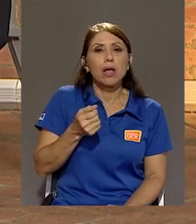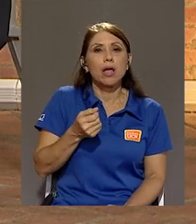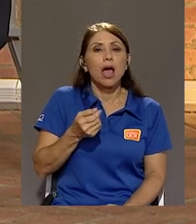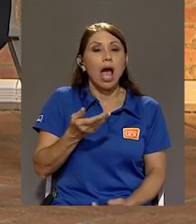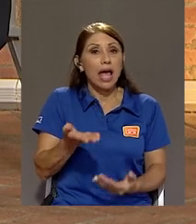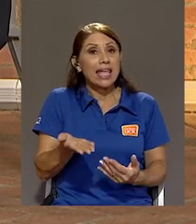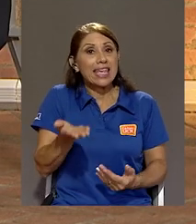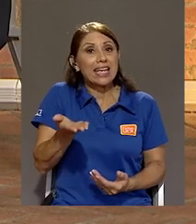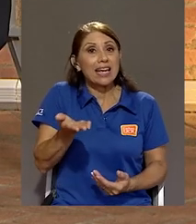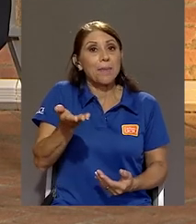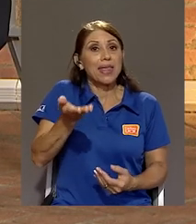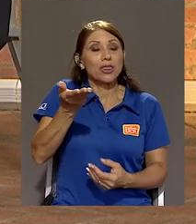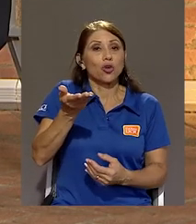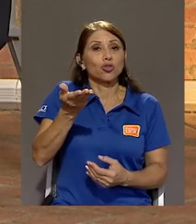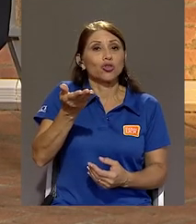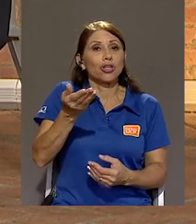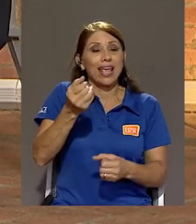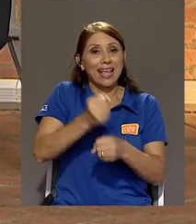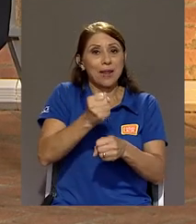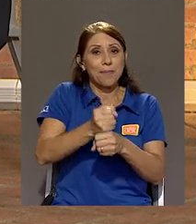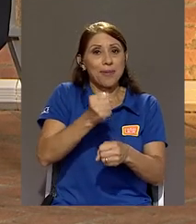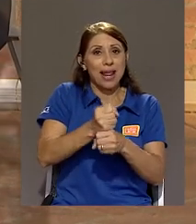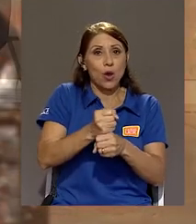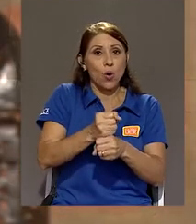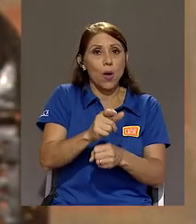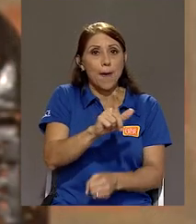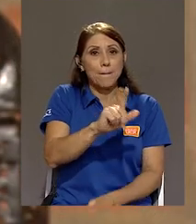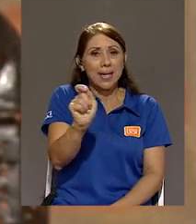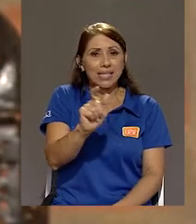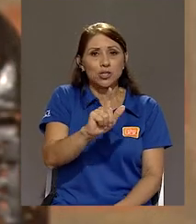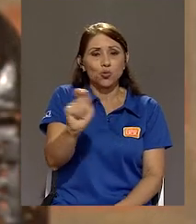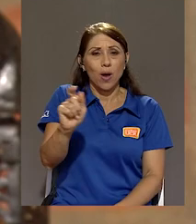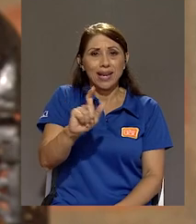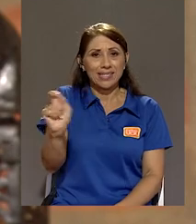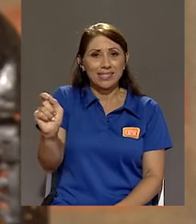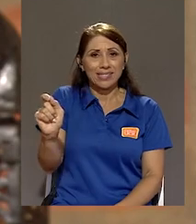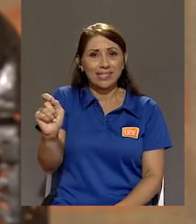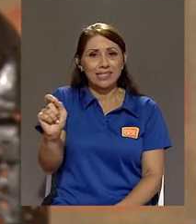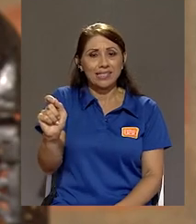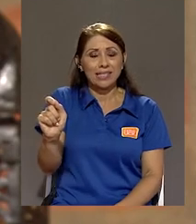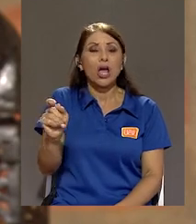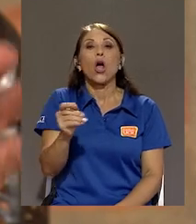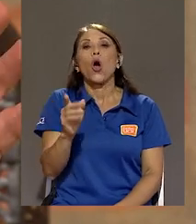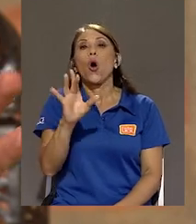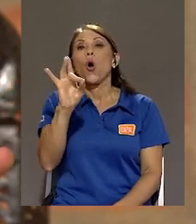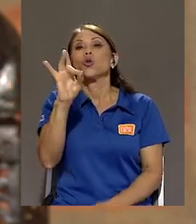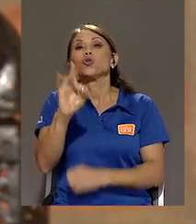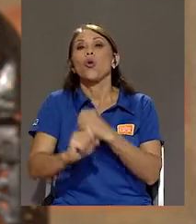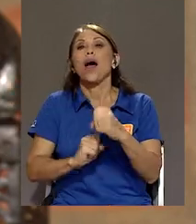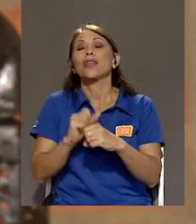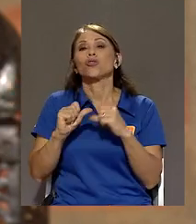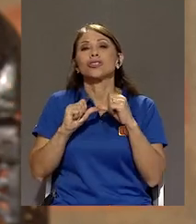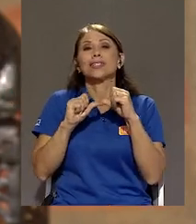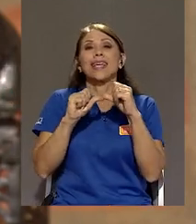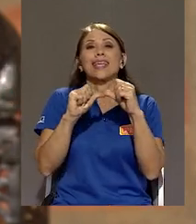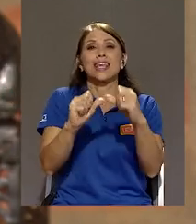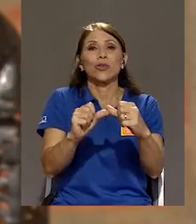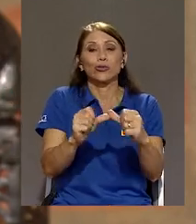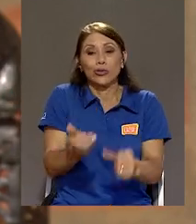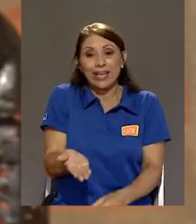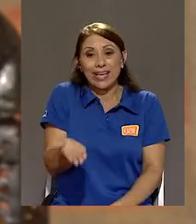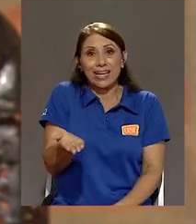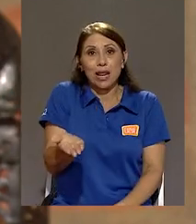en el empleo, incrementos mensuales en el empleo, 8 años seguidos. No sé cuánto tiempo tenían de no